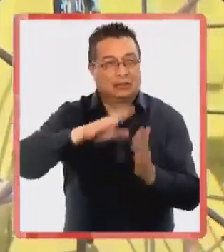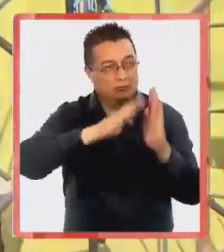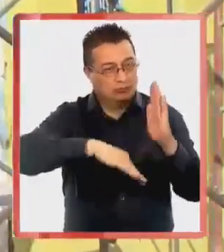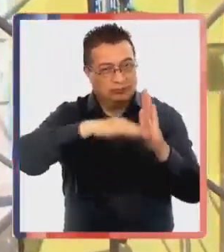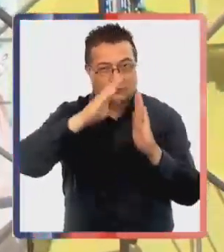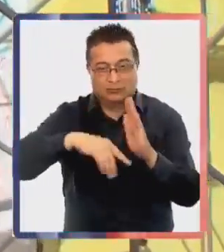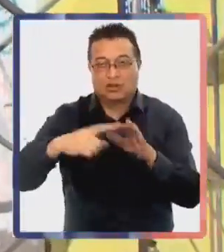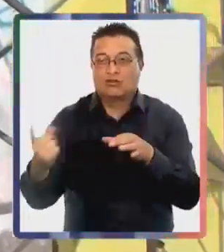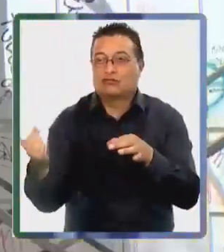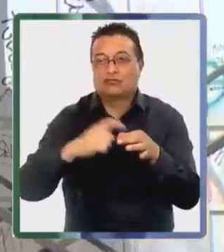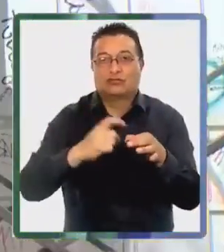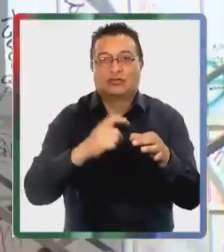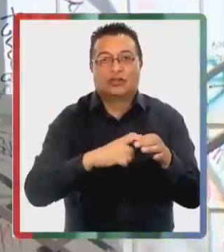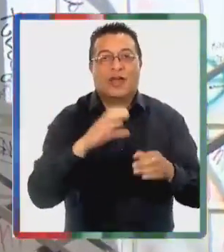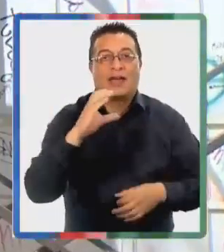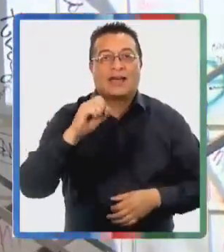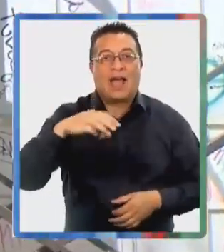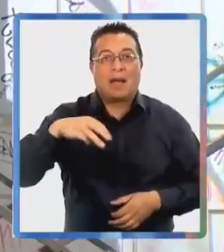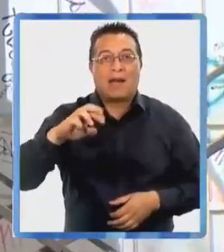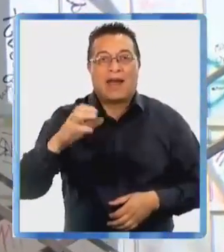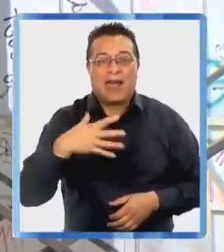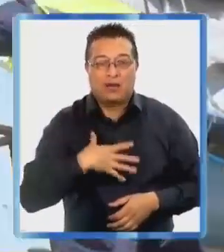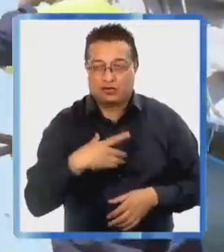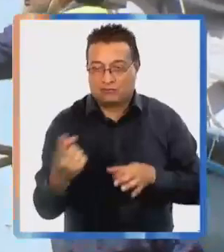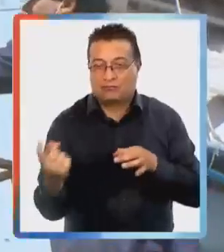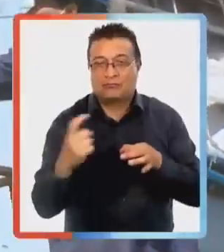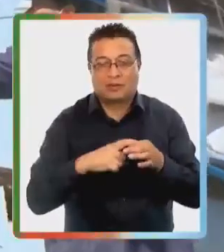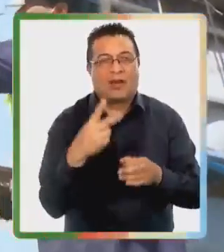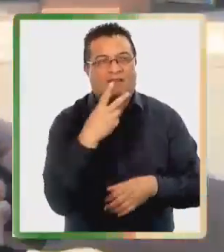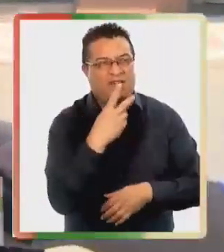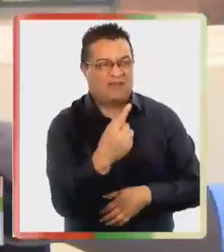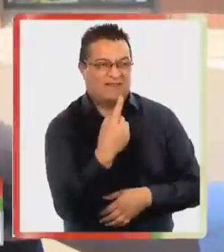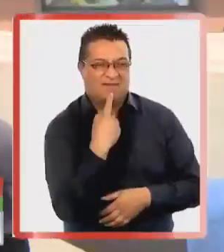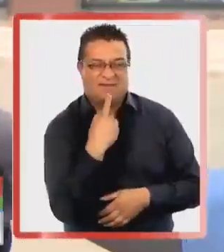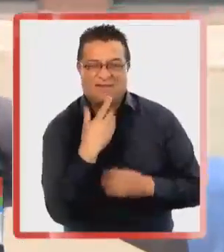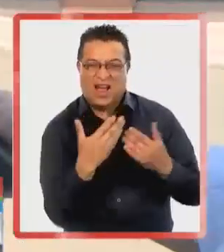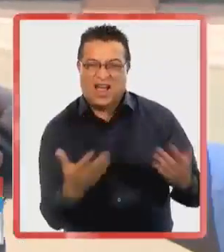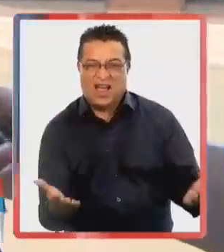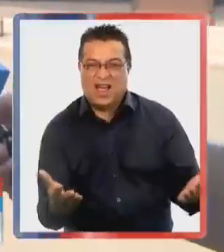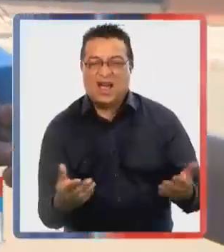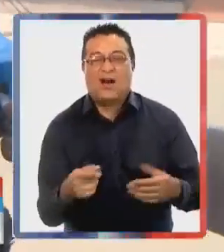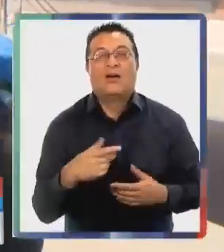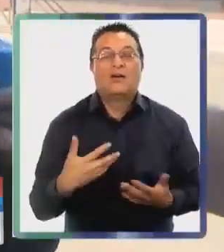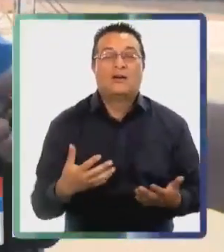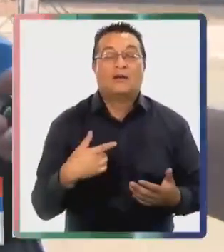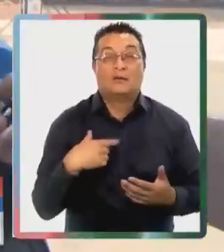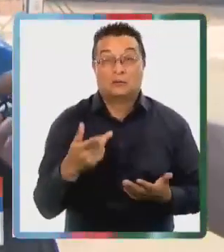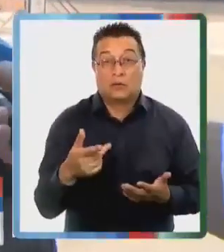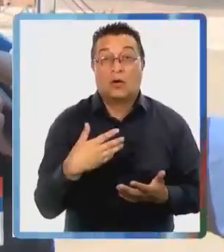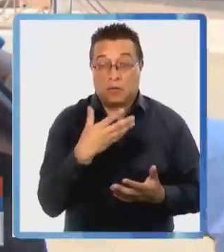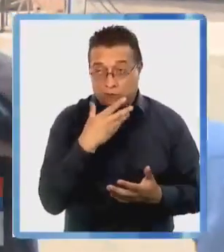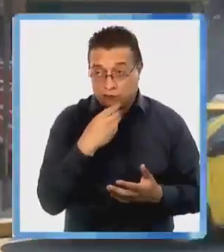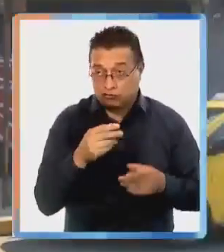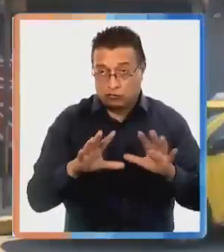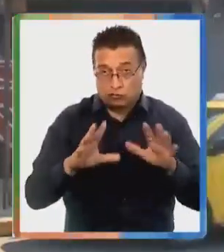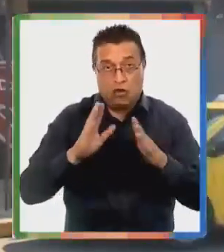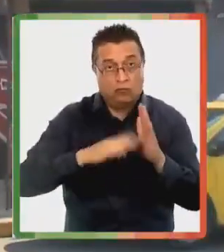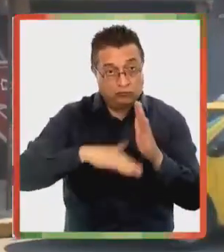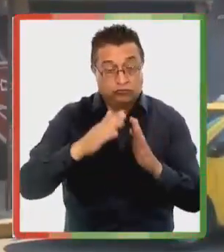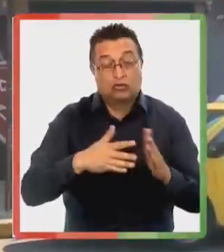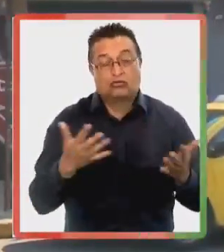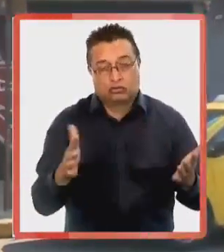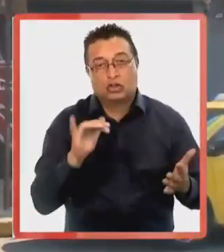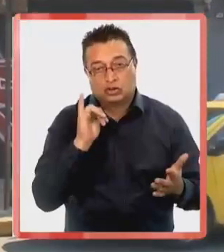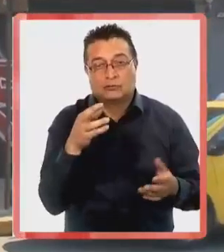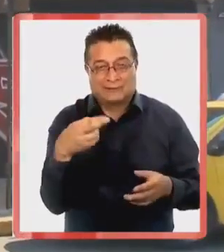de los socios de la Cámara y quien quisiera unirse. Se ve feo, sí. ¿Te falta una manita de pintura? De todas maneras, po.